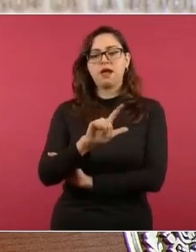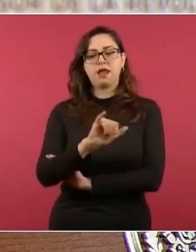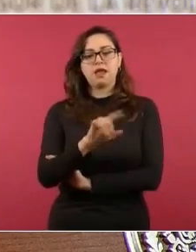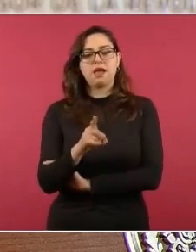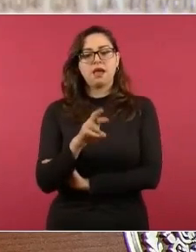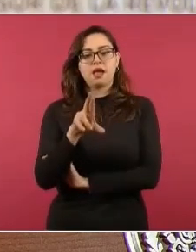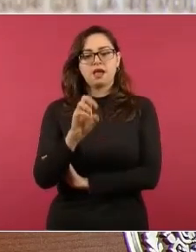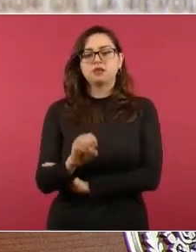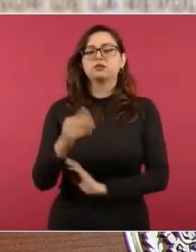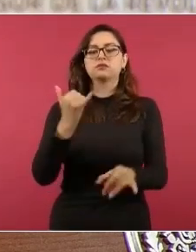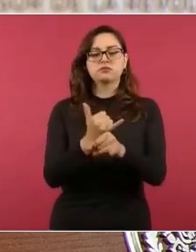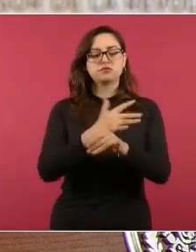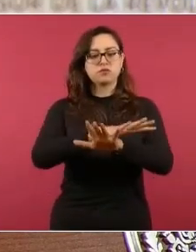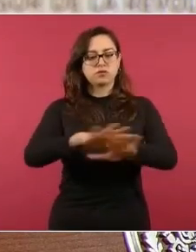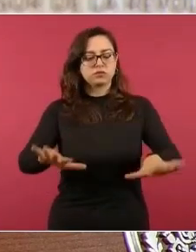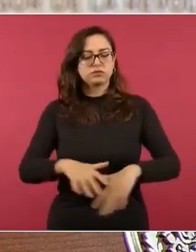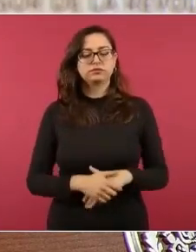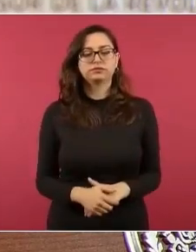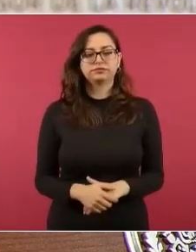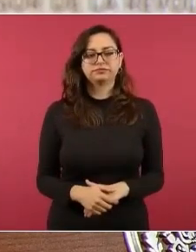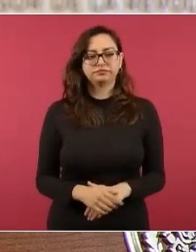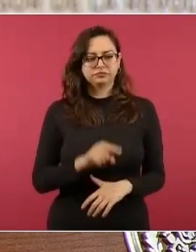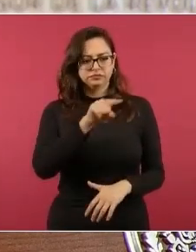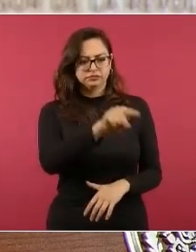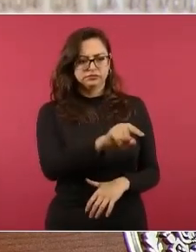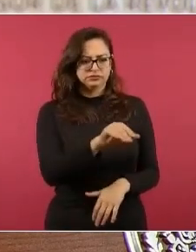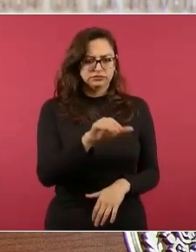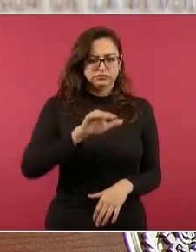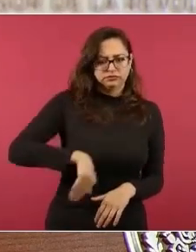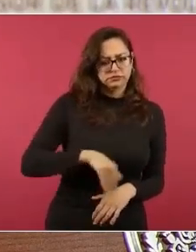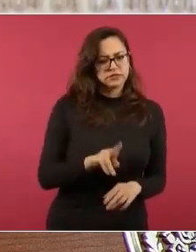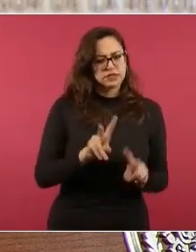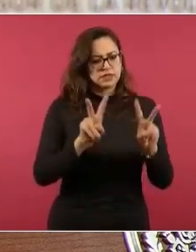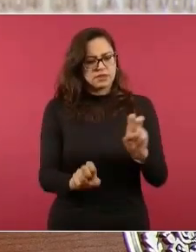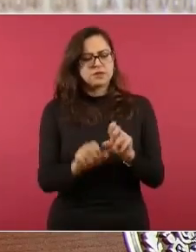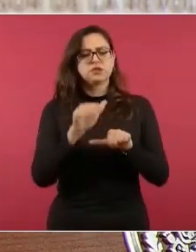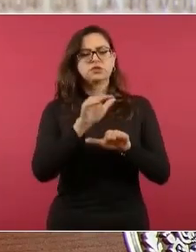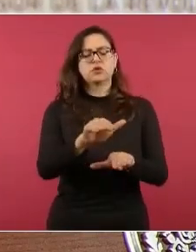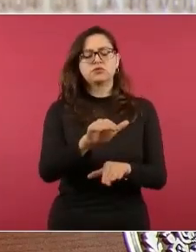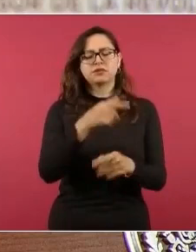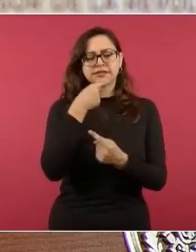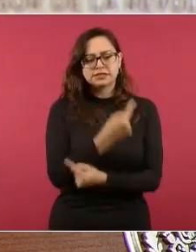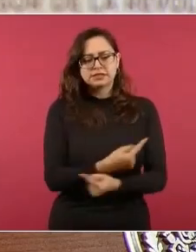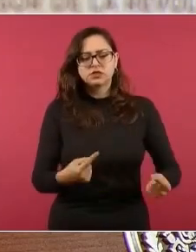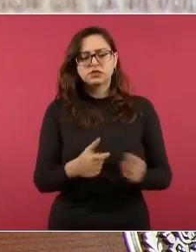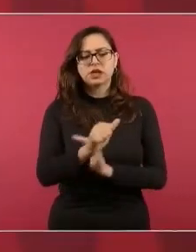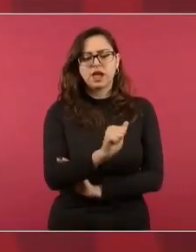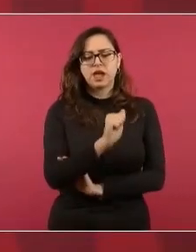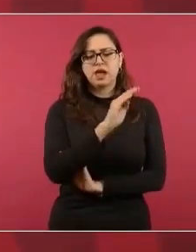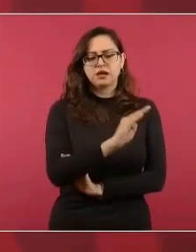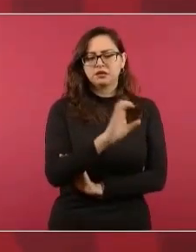Has mencionado ABC, pues se ha apoyado